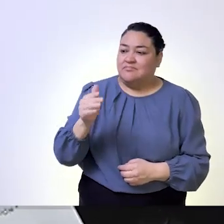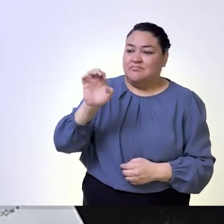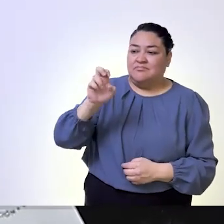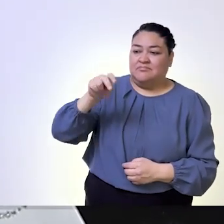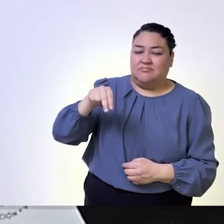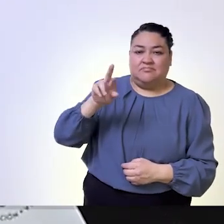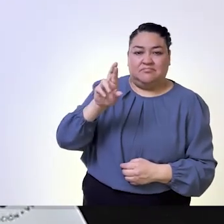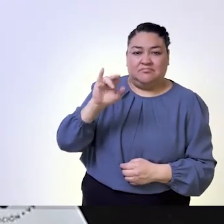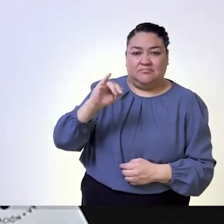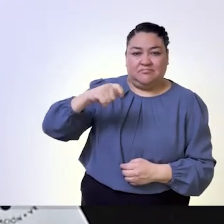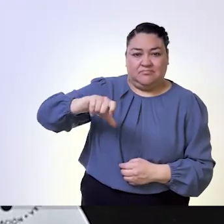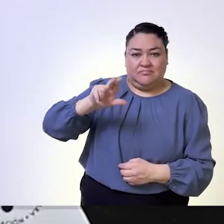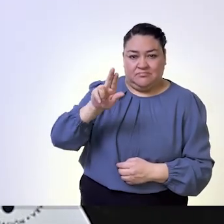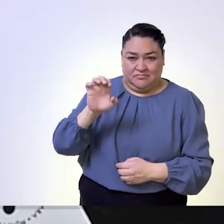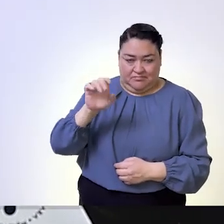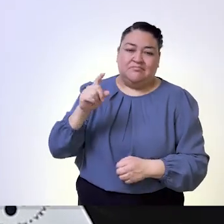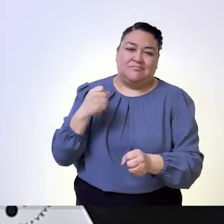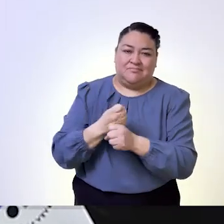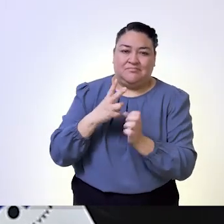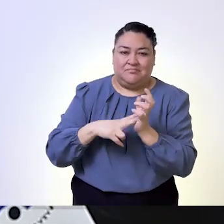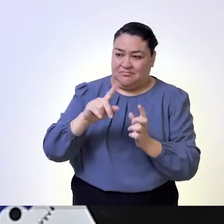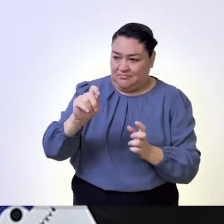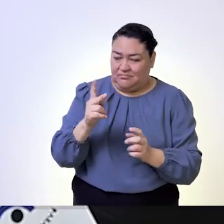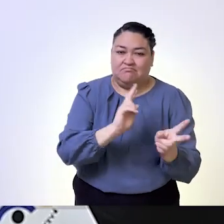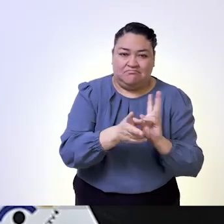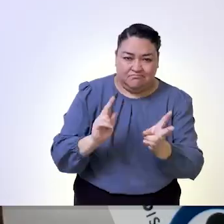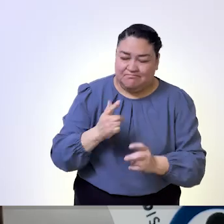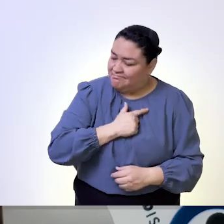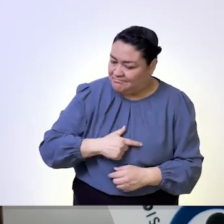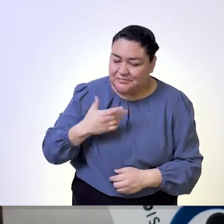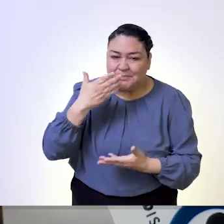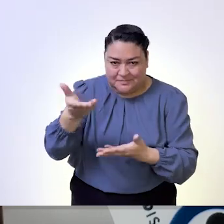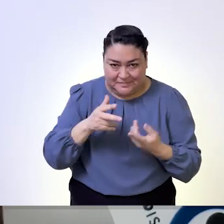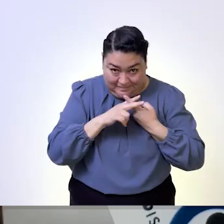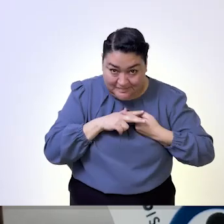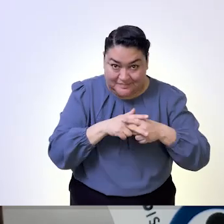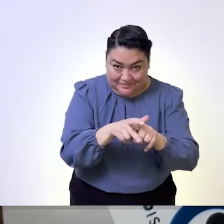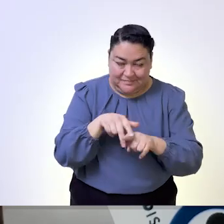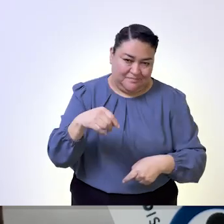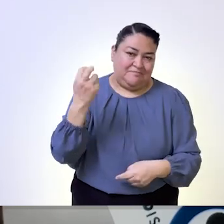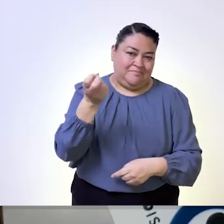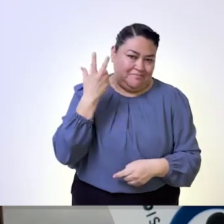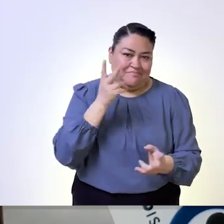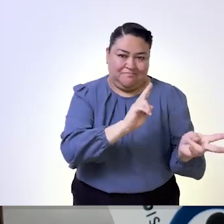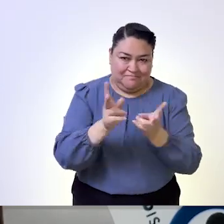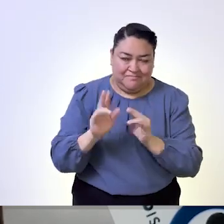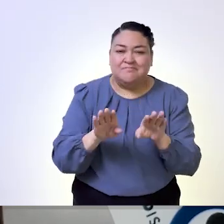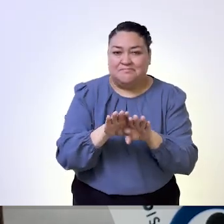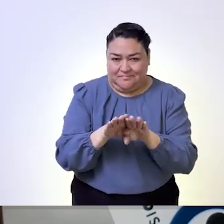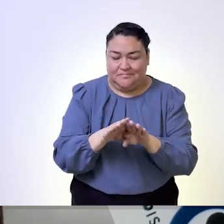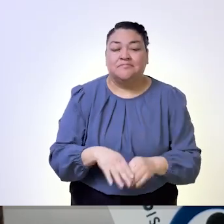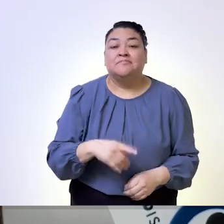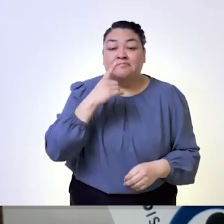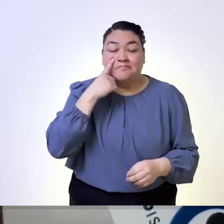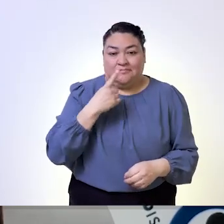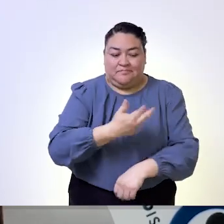damos la bienvenida a este conversatorio 2024 del CONAPRED. Y bueno, sin más, comenzamos con este conversatorio.